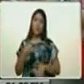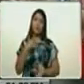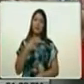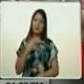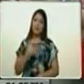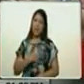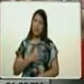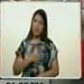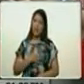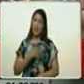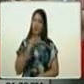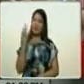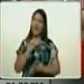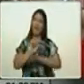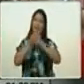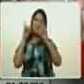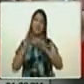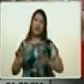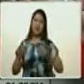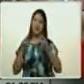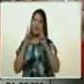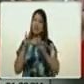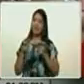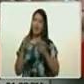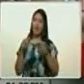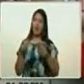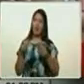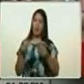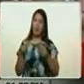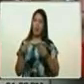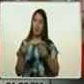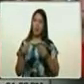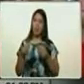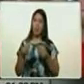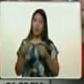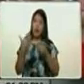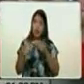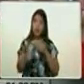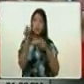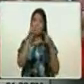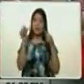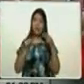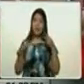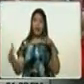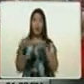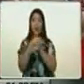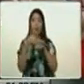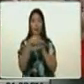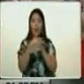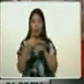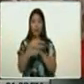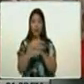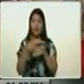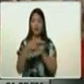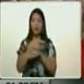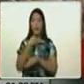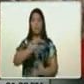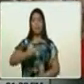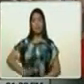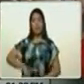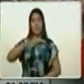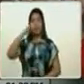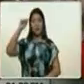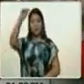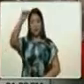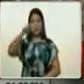verdad feliz de ver cómo ya en las próximas semanas el gobierno del compañero presidente